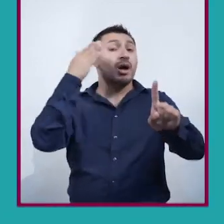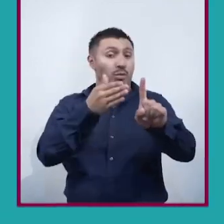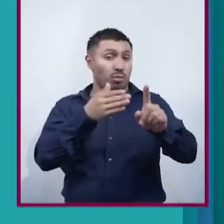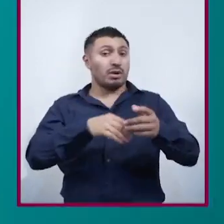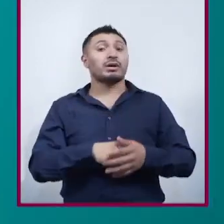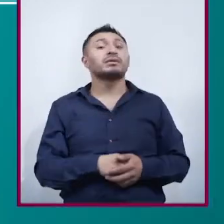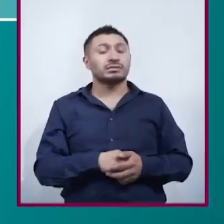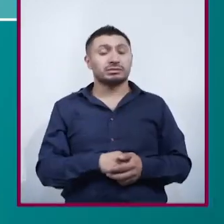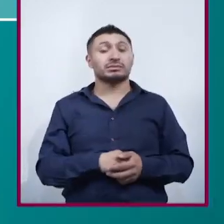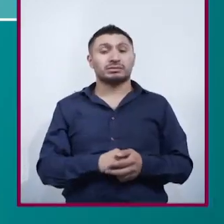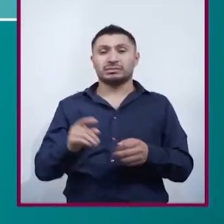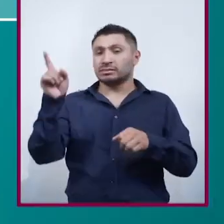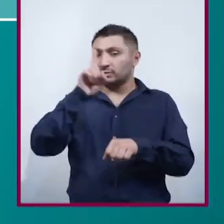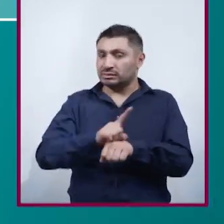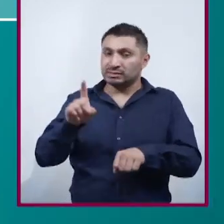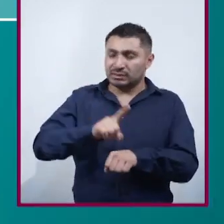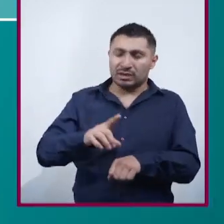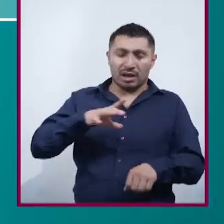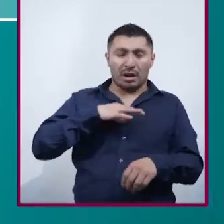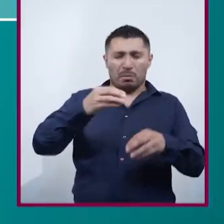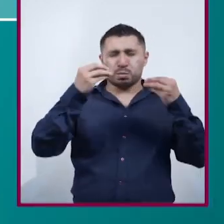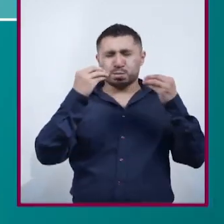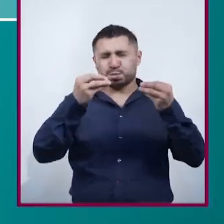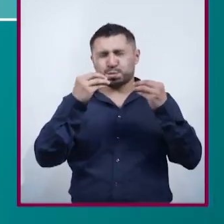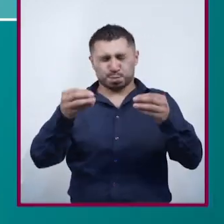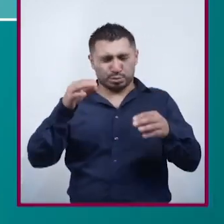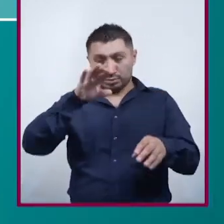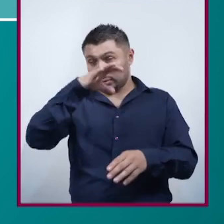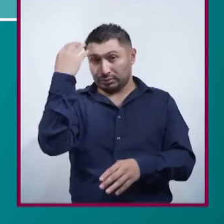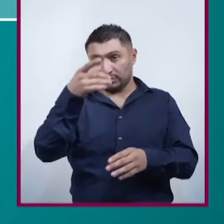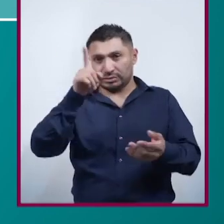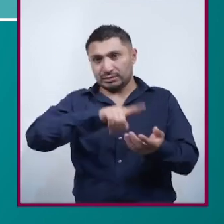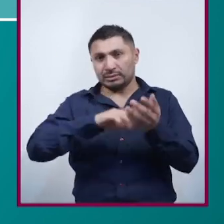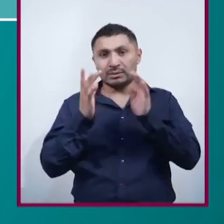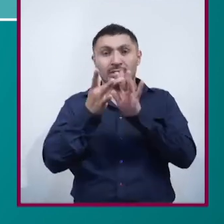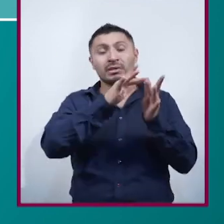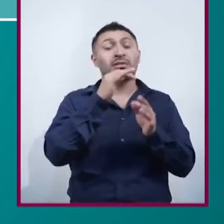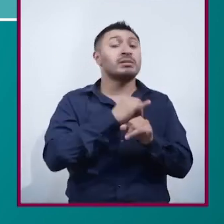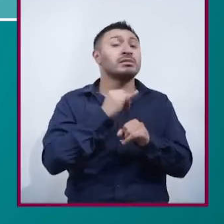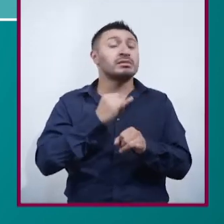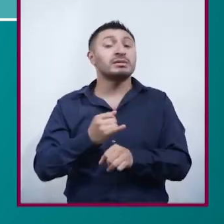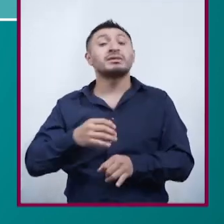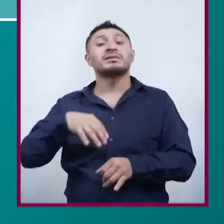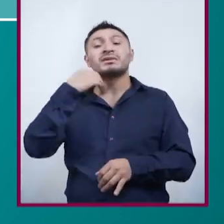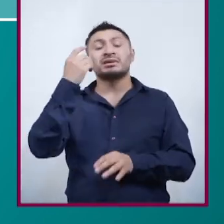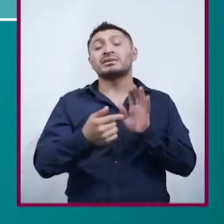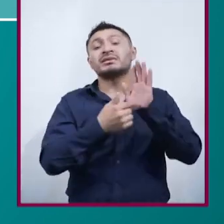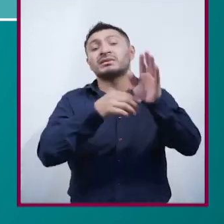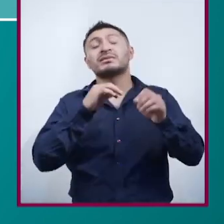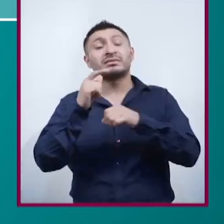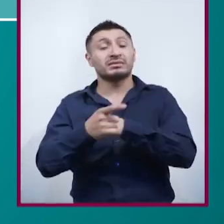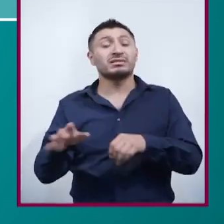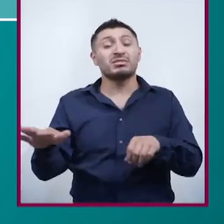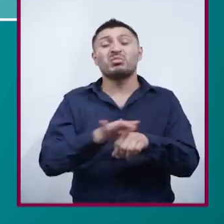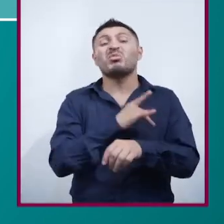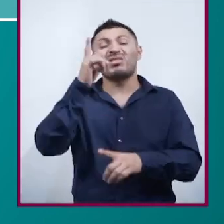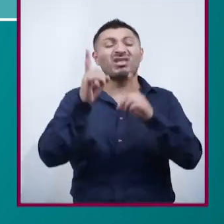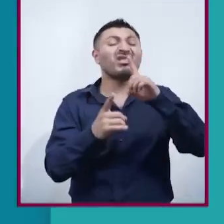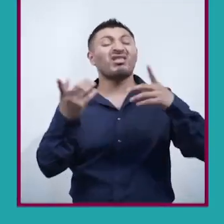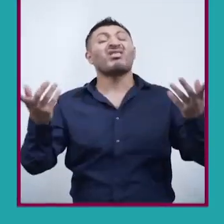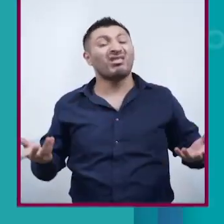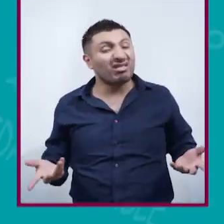sentido. Todos los días circulan cientos de fotografías en las redes sociales que nos quieren decir algo. ¿Por qué deberíamos dudar de